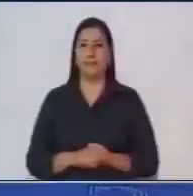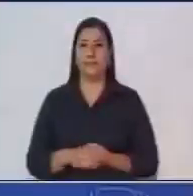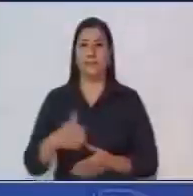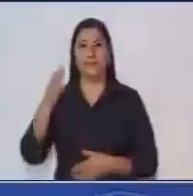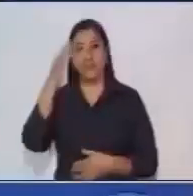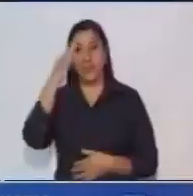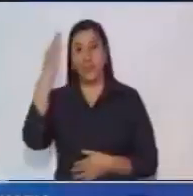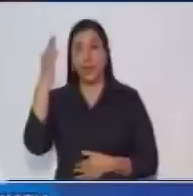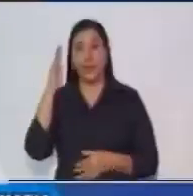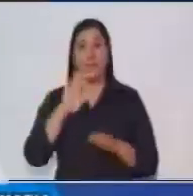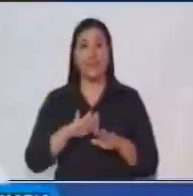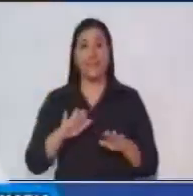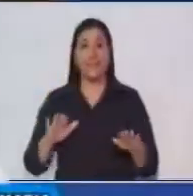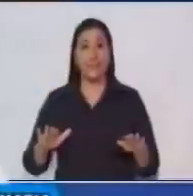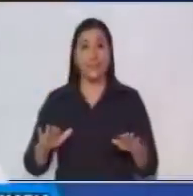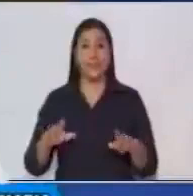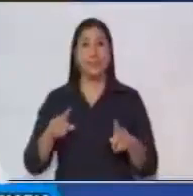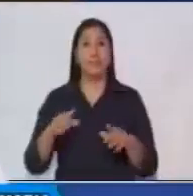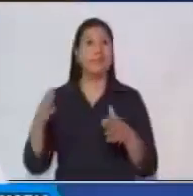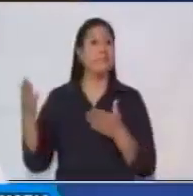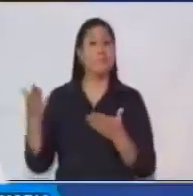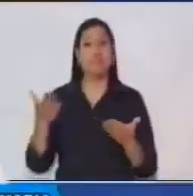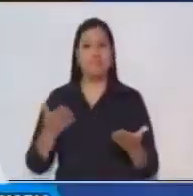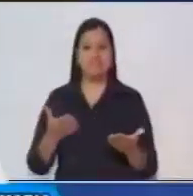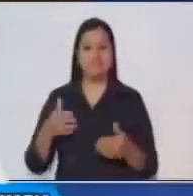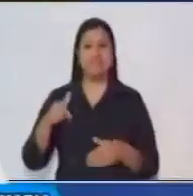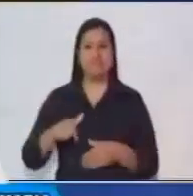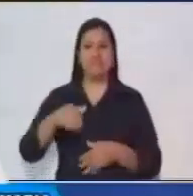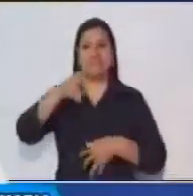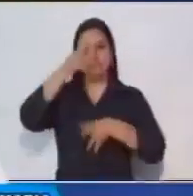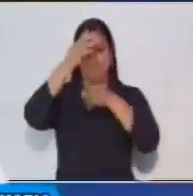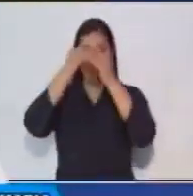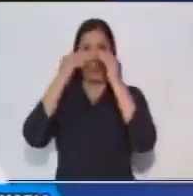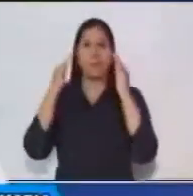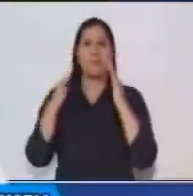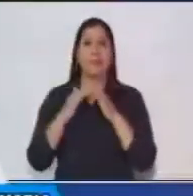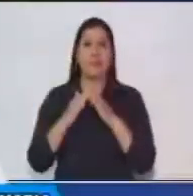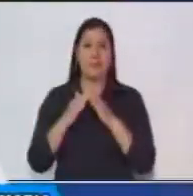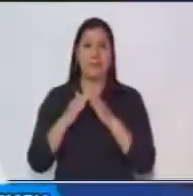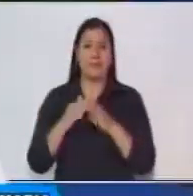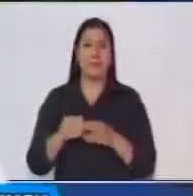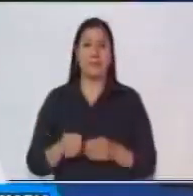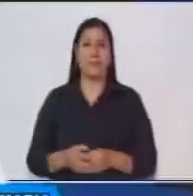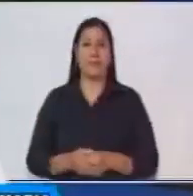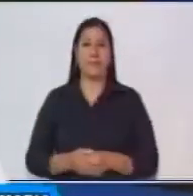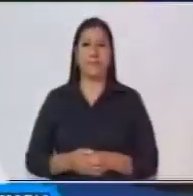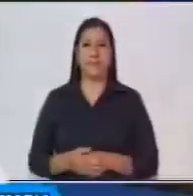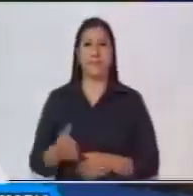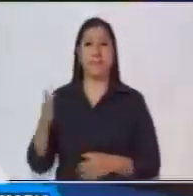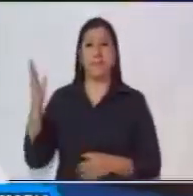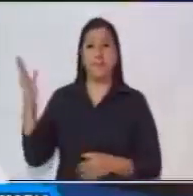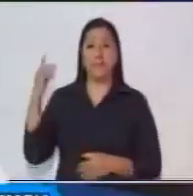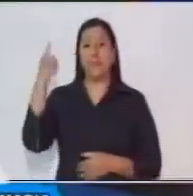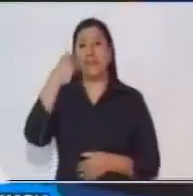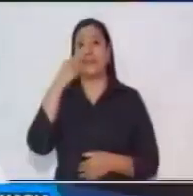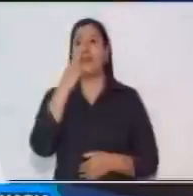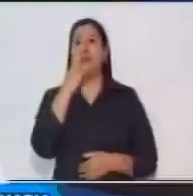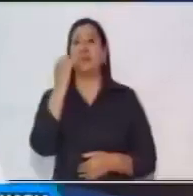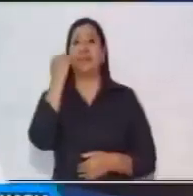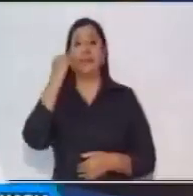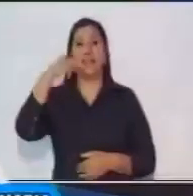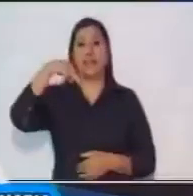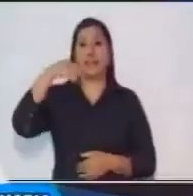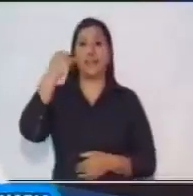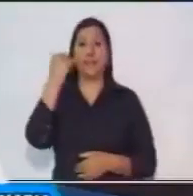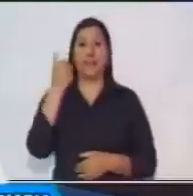Hola niños y niñas, sean bienvenidos a este programa educativo Aprendo en Casa. Soy Xenia Yasmín Najarro